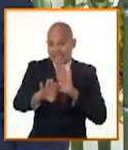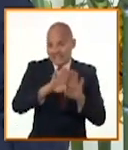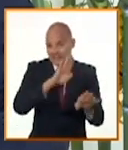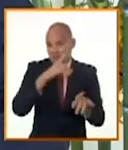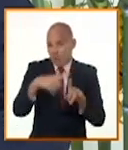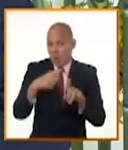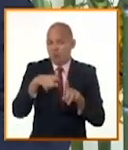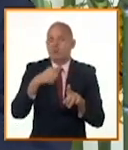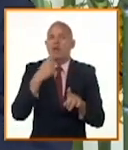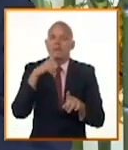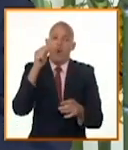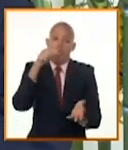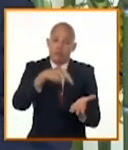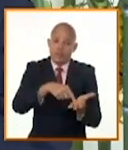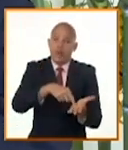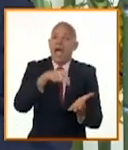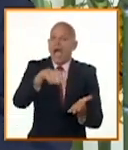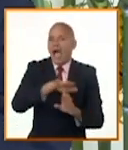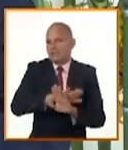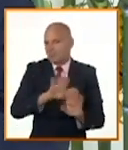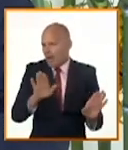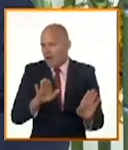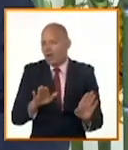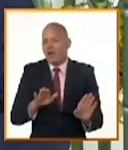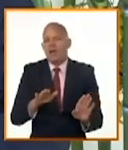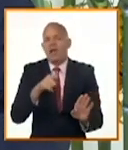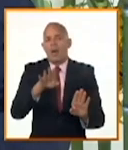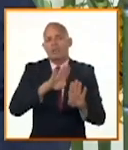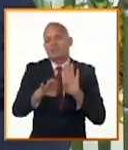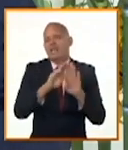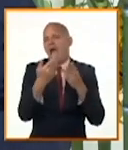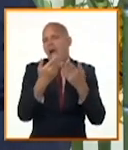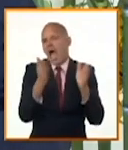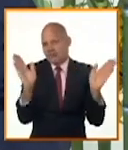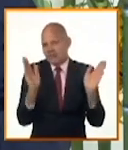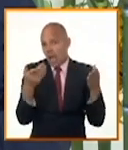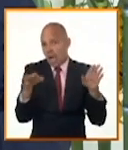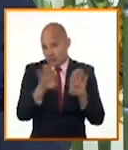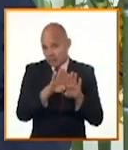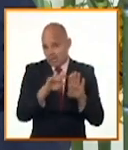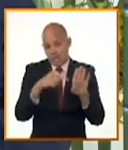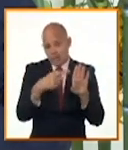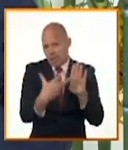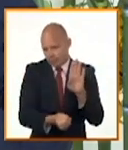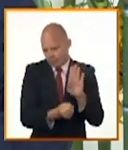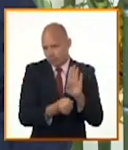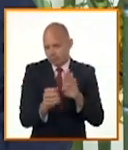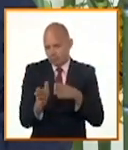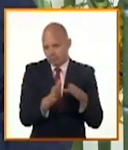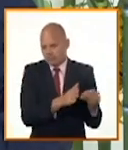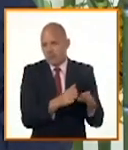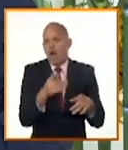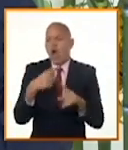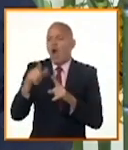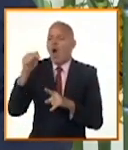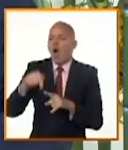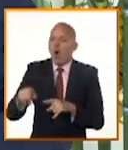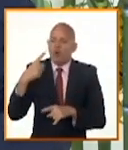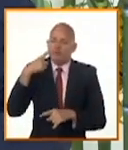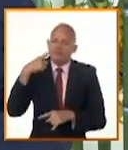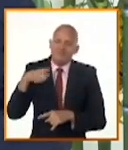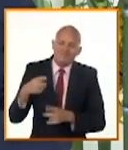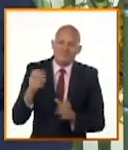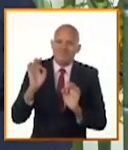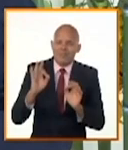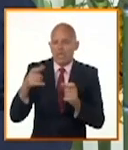cuando los comercios están abiertos y la banca telefónica está disponible desde las ocho y media de la mañana